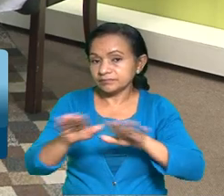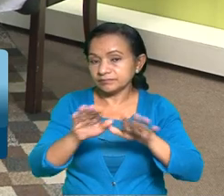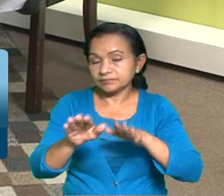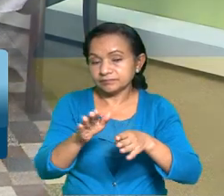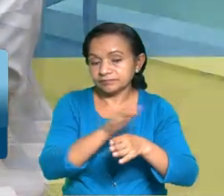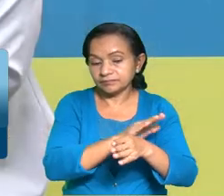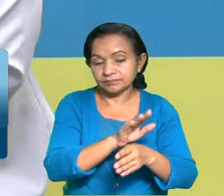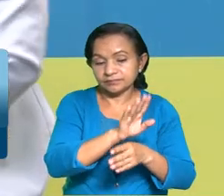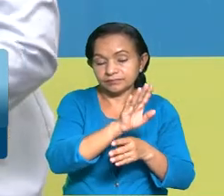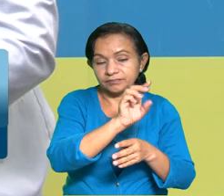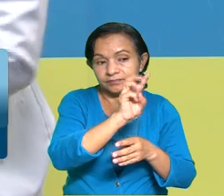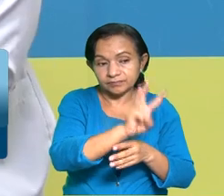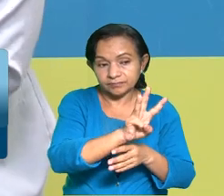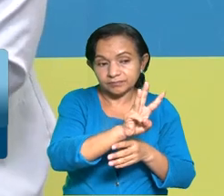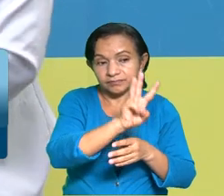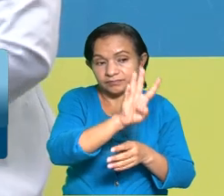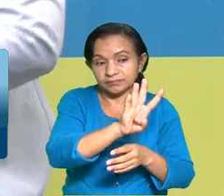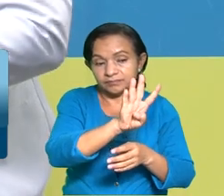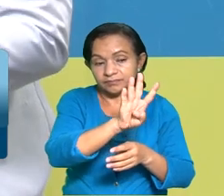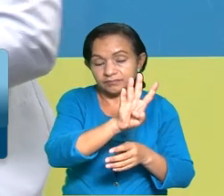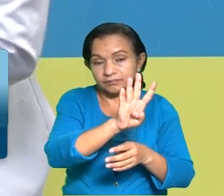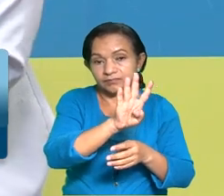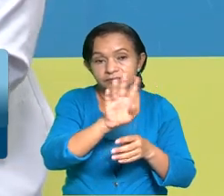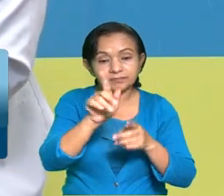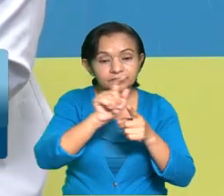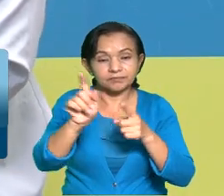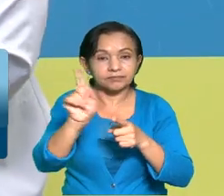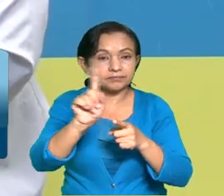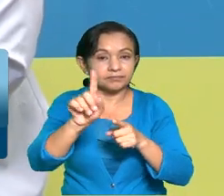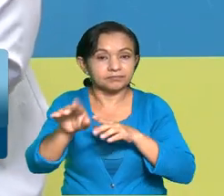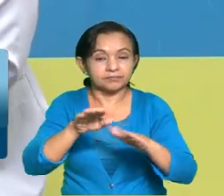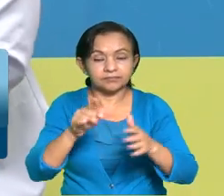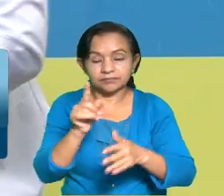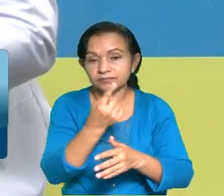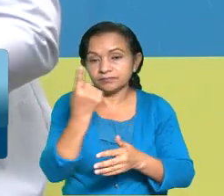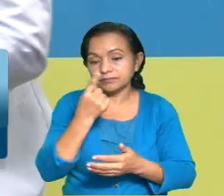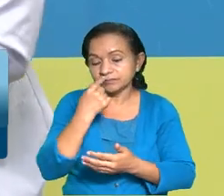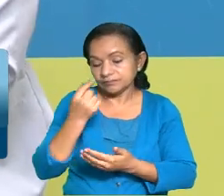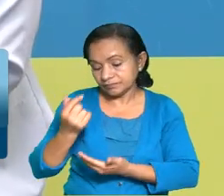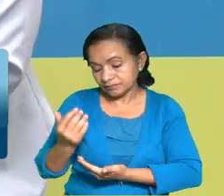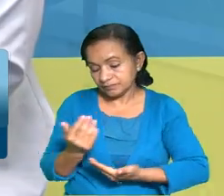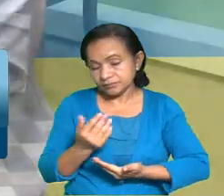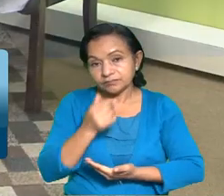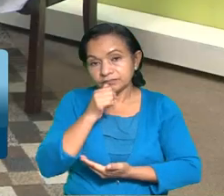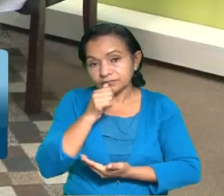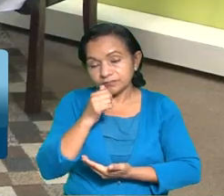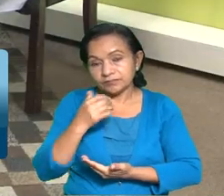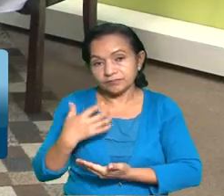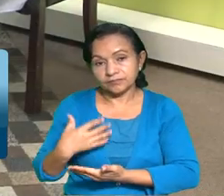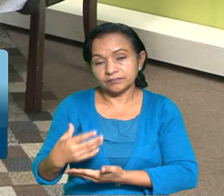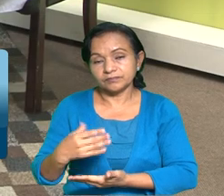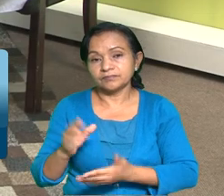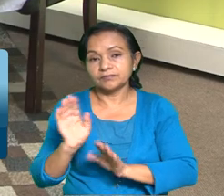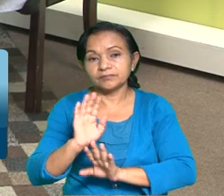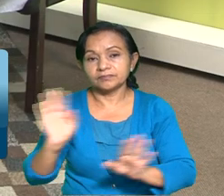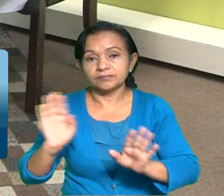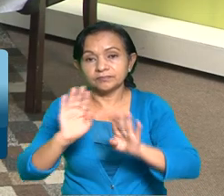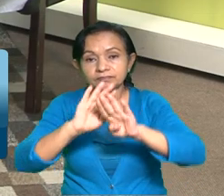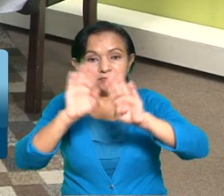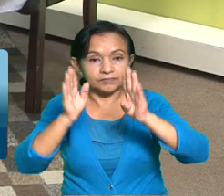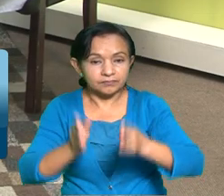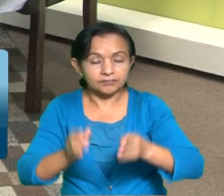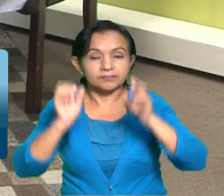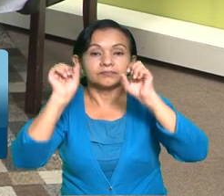recomendado darle ningún tipo de alimento al bebé, únicamente la lactancia materna, que está más que comprobado que es suficiente. Todas las mujeres tenemos